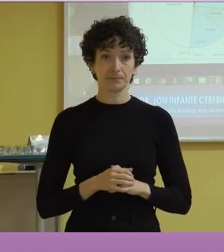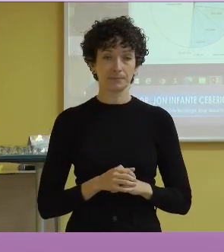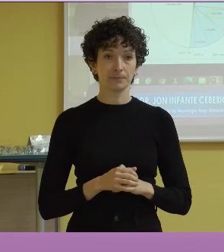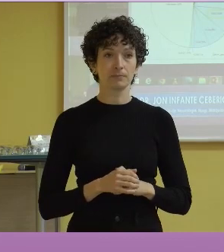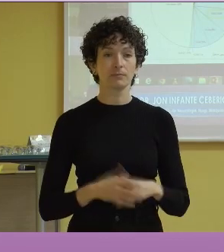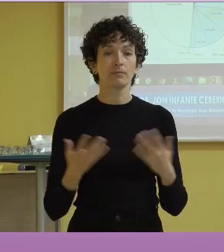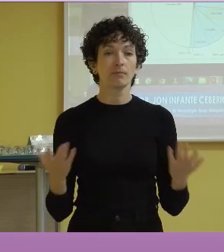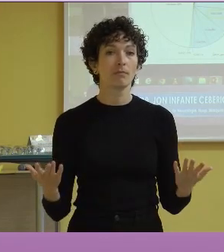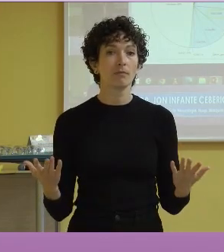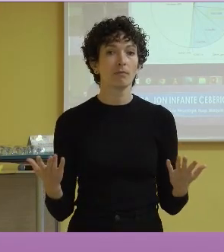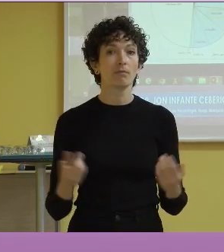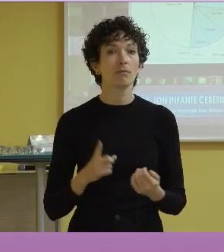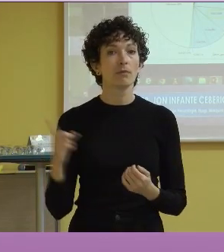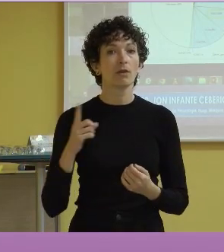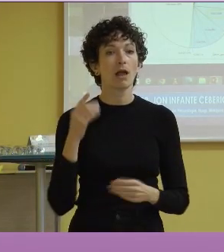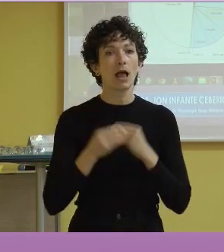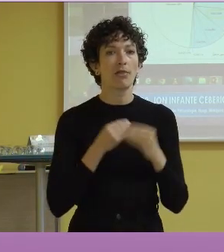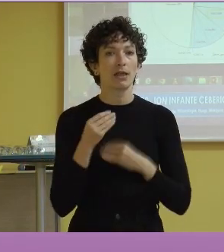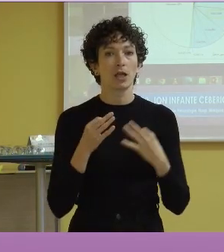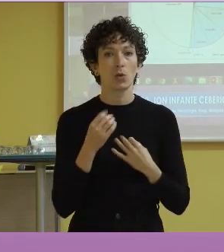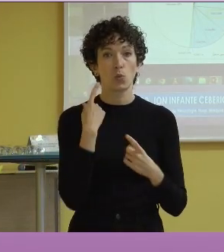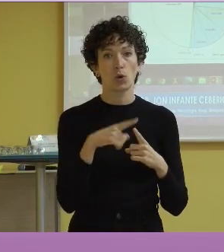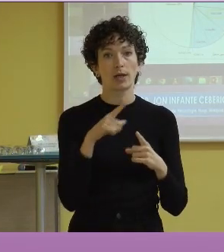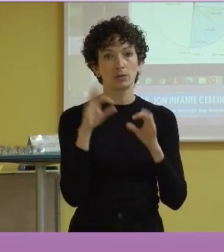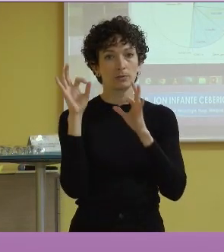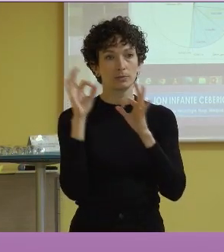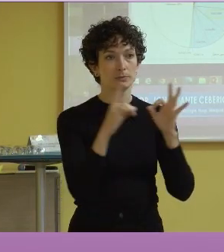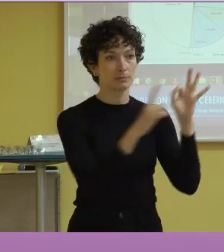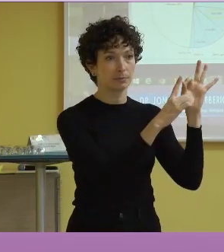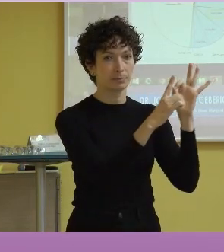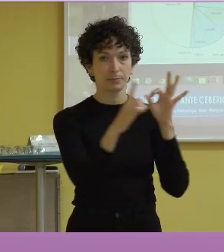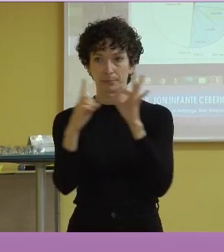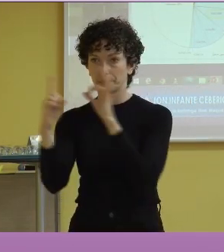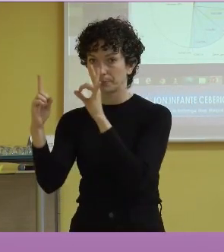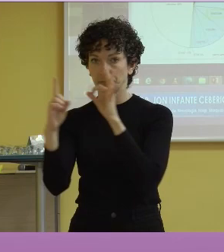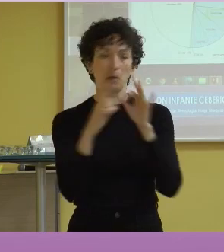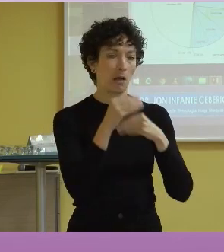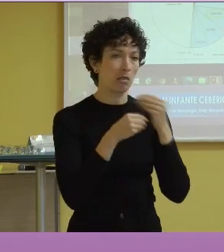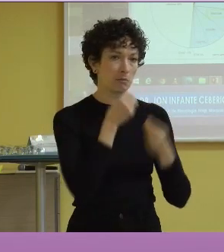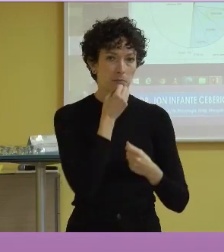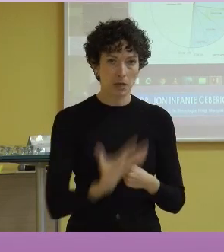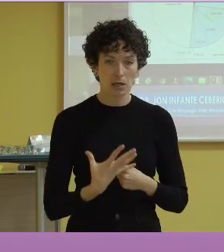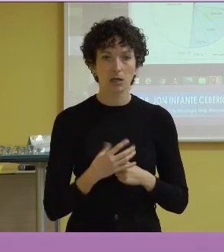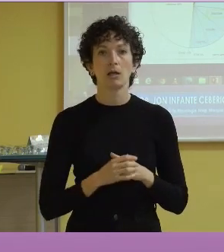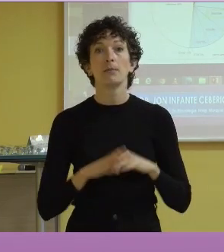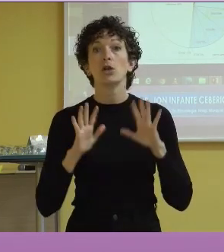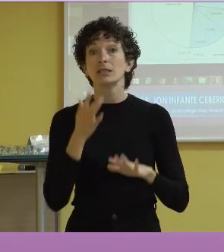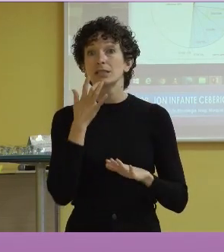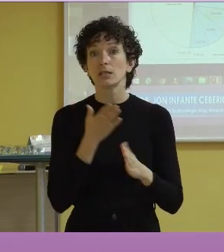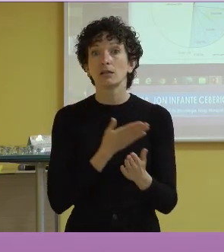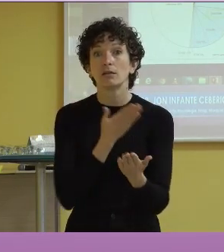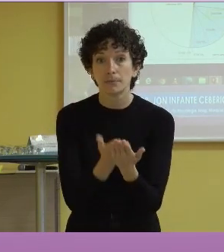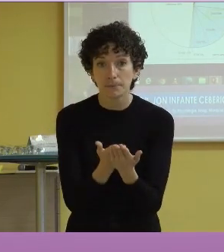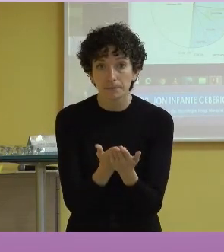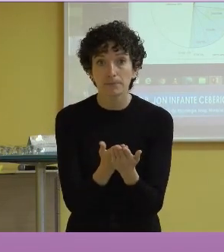Bueno, al principio ya lo que está haciendo es siguiendo un objeto. Eso pues lo hace correctamente. Pero cuando le pedimos que mueva los